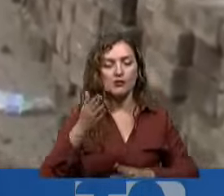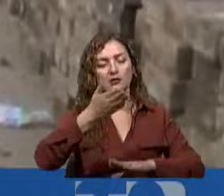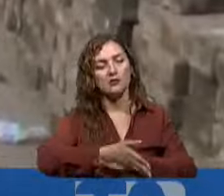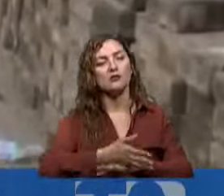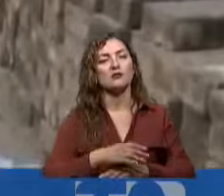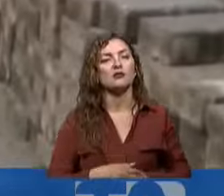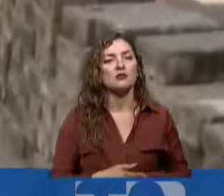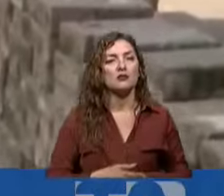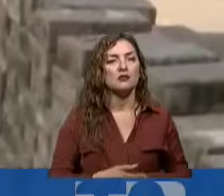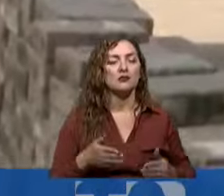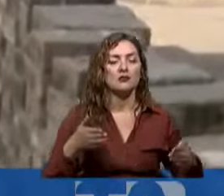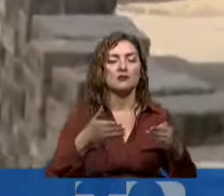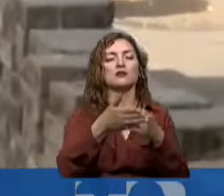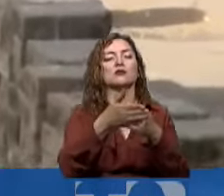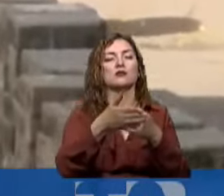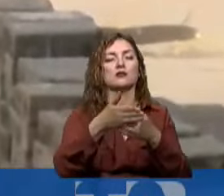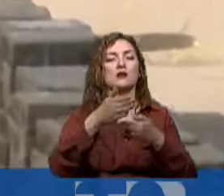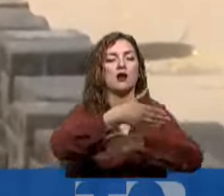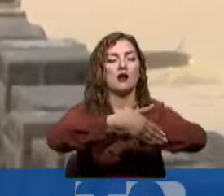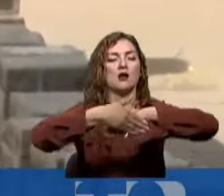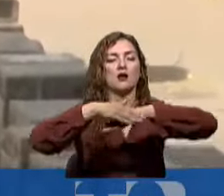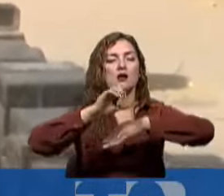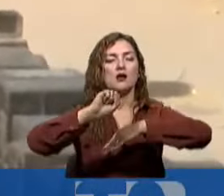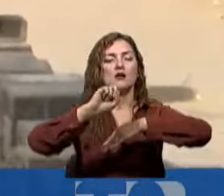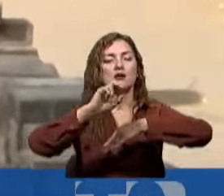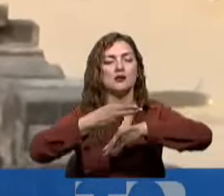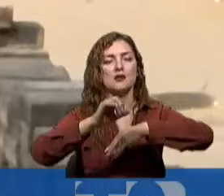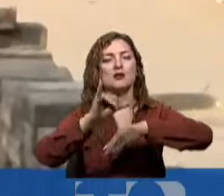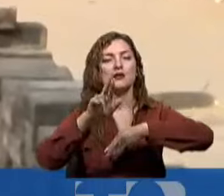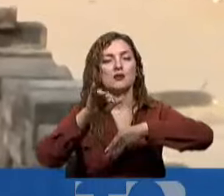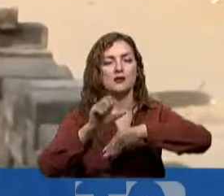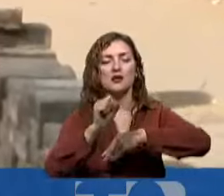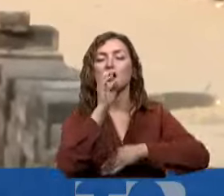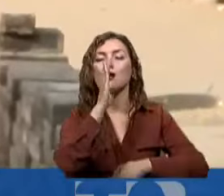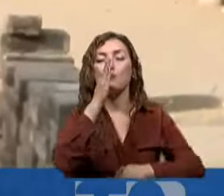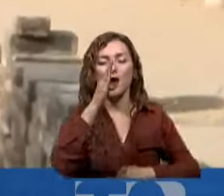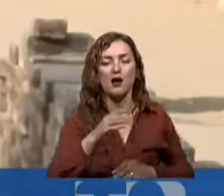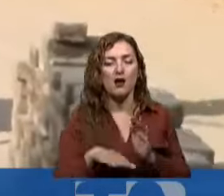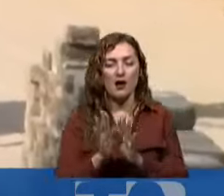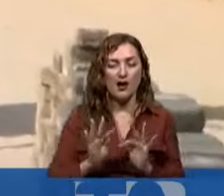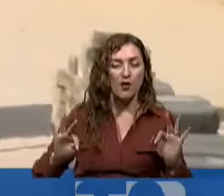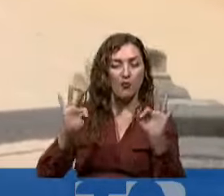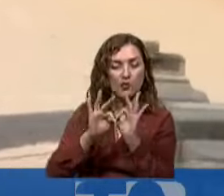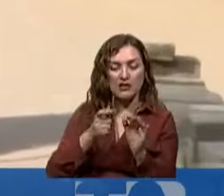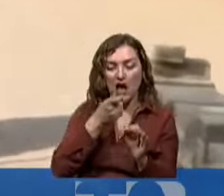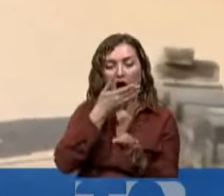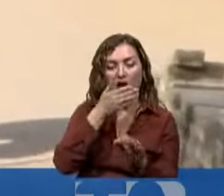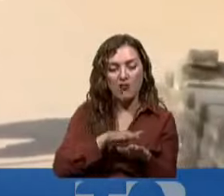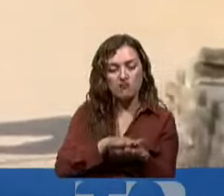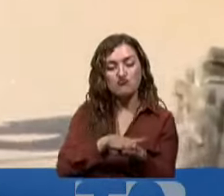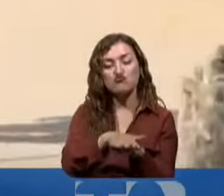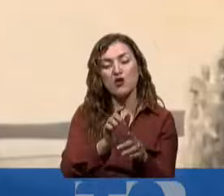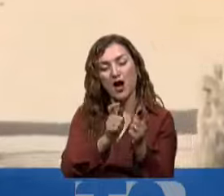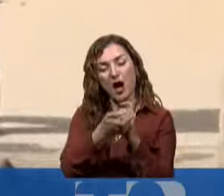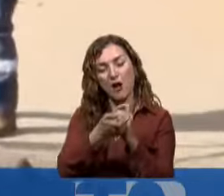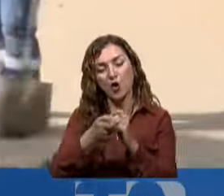nos trasladaremos a la intersección de la Avenida de los Shiris y Bélgica. Es importante decir que se va a hacer el cambio del asfalto y también de las veredas. Sí, lo